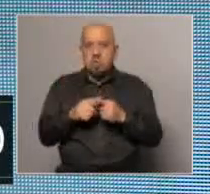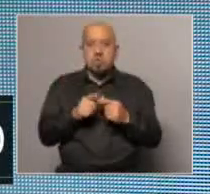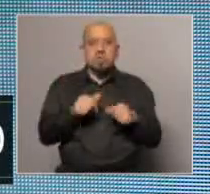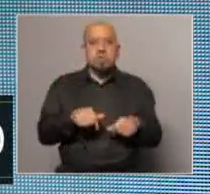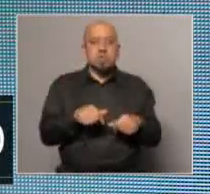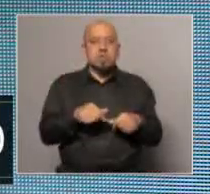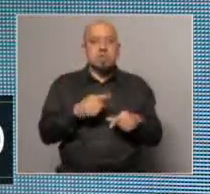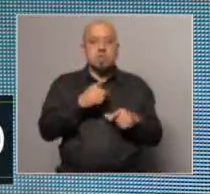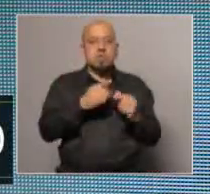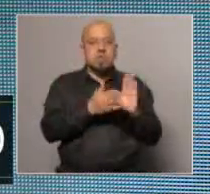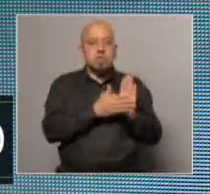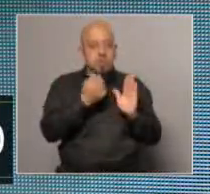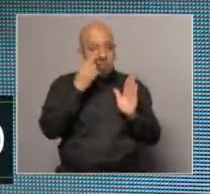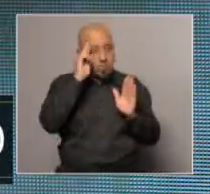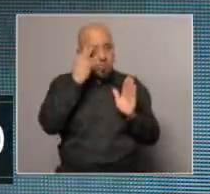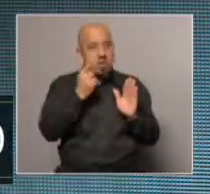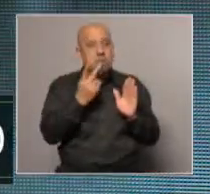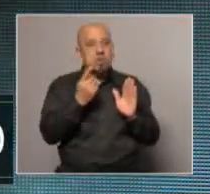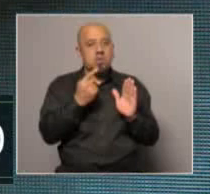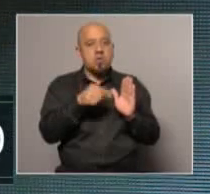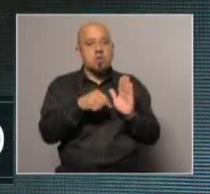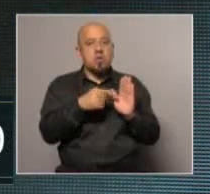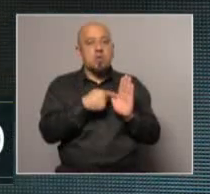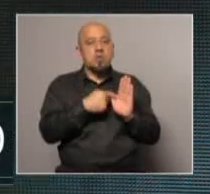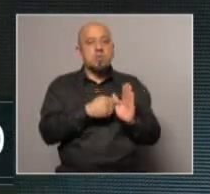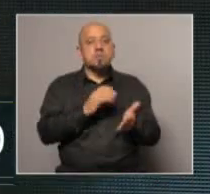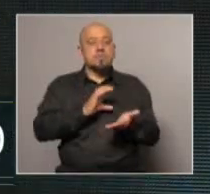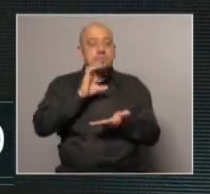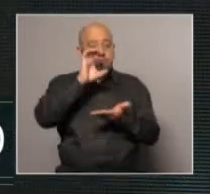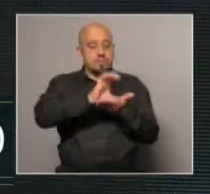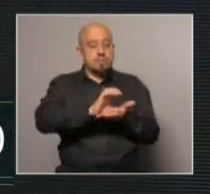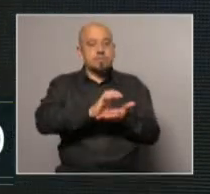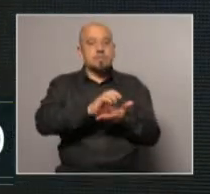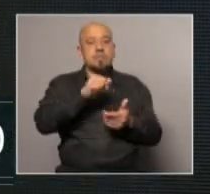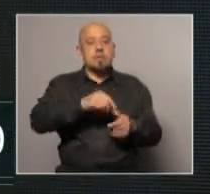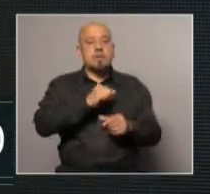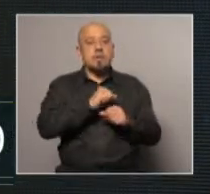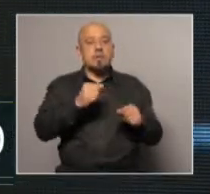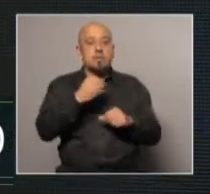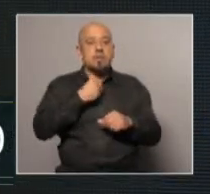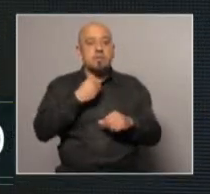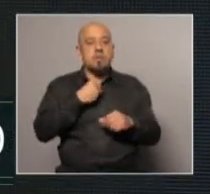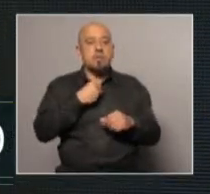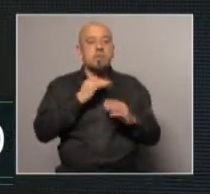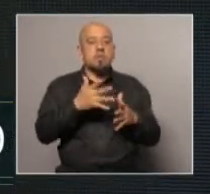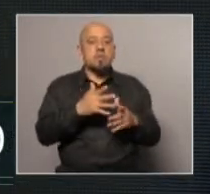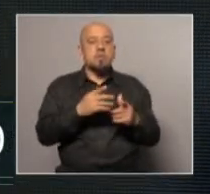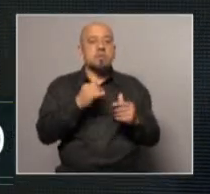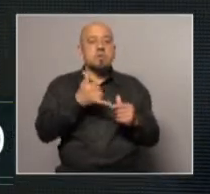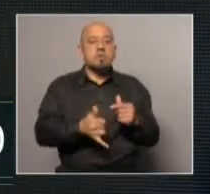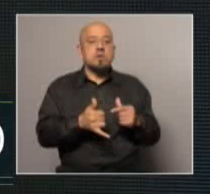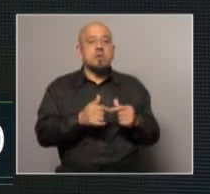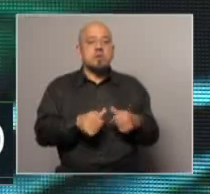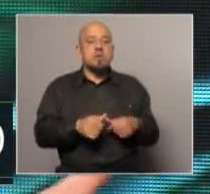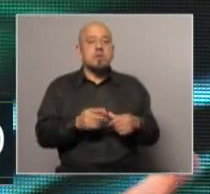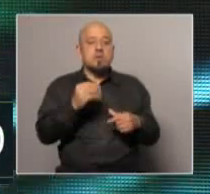hacemos. El propio informe Uruguay 21 habla que esas inversiones solo van a lograr generar la confianza en los inversores si tenemos un mercado